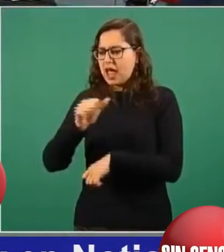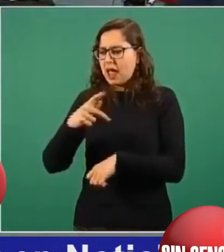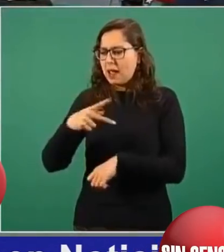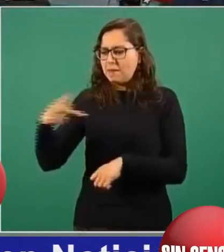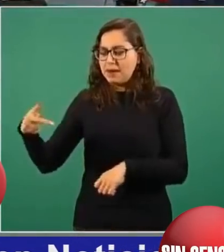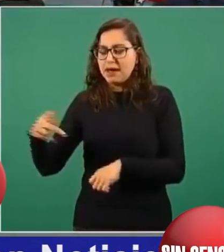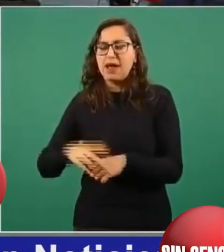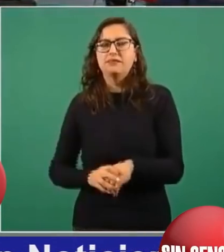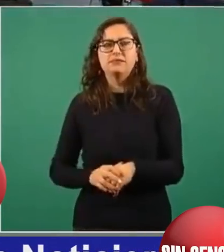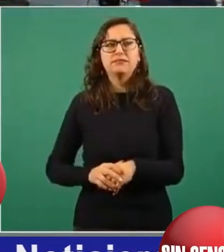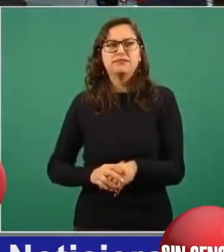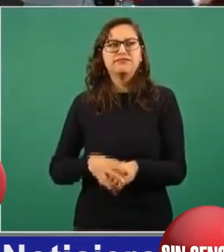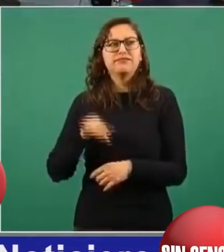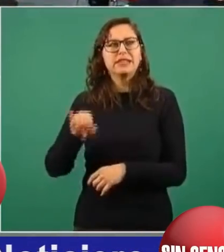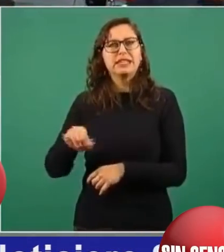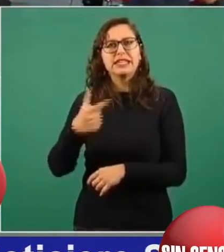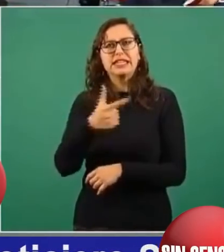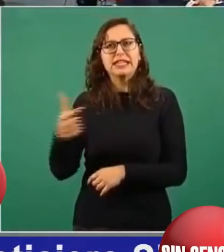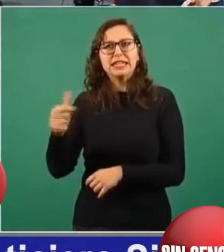IGA.